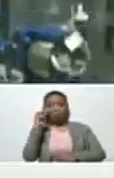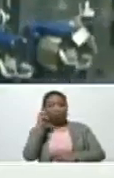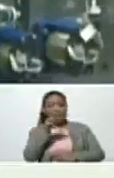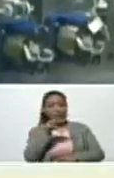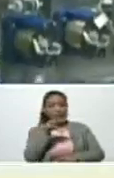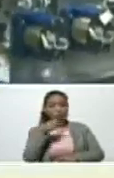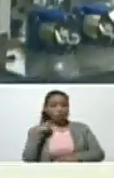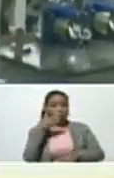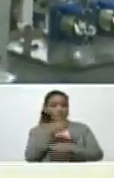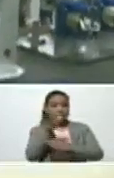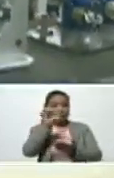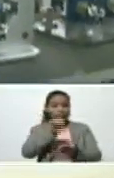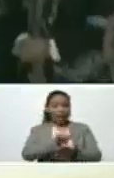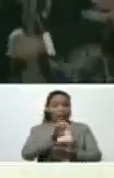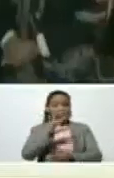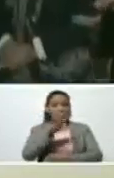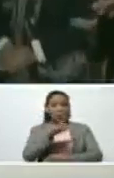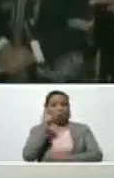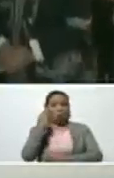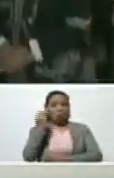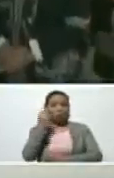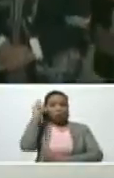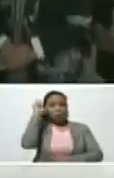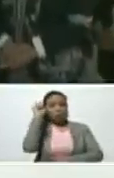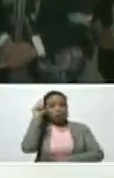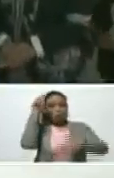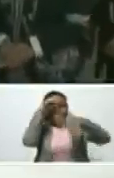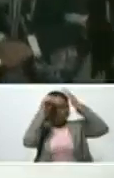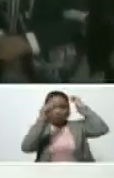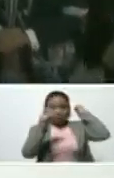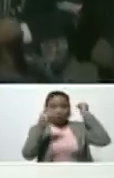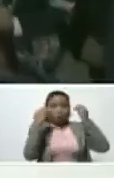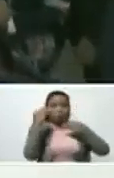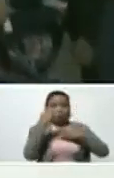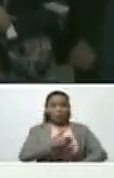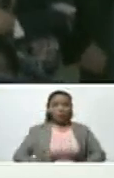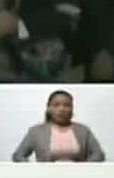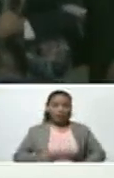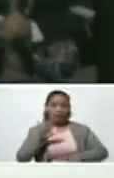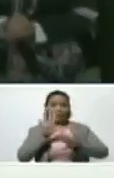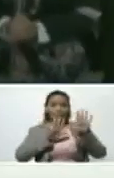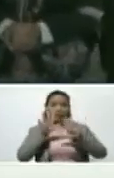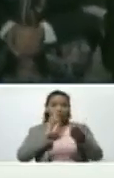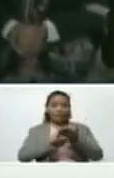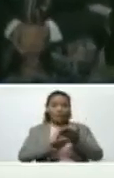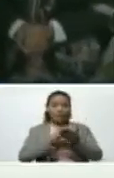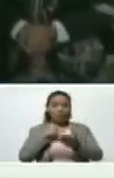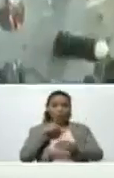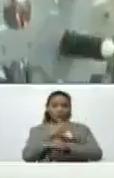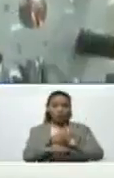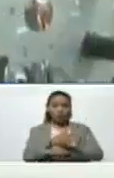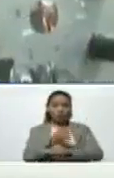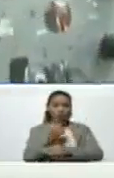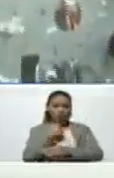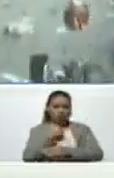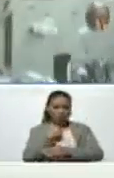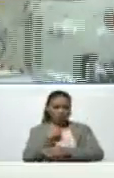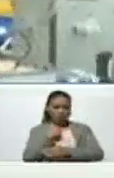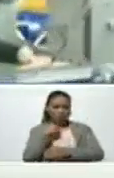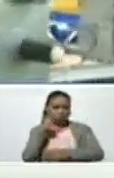ido a Irán como diputado, como canciller, como presidente, 15 veces. Y yo meto el